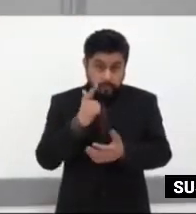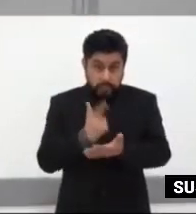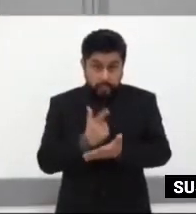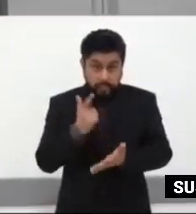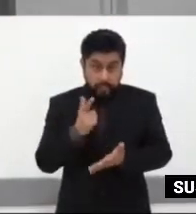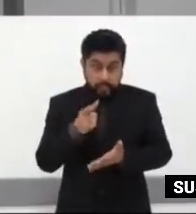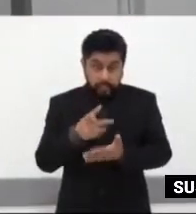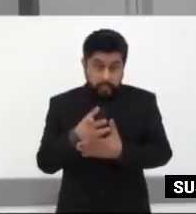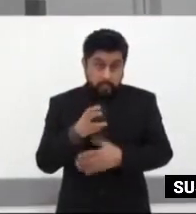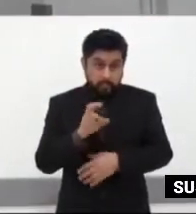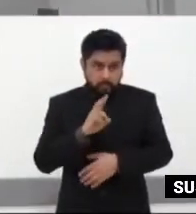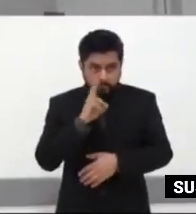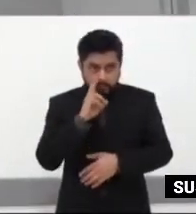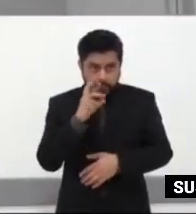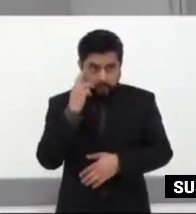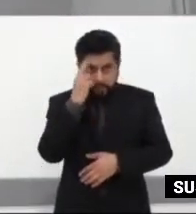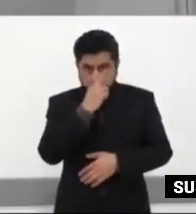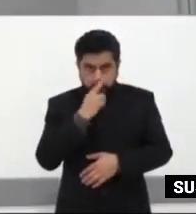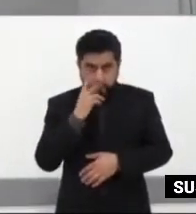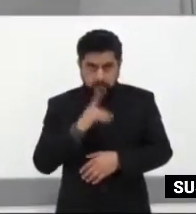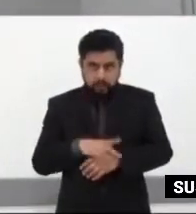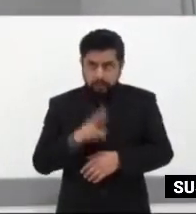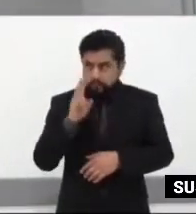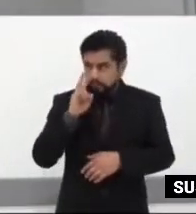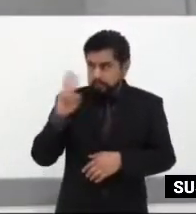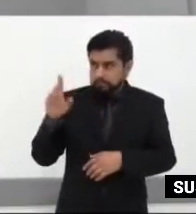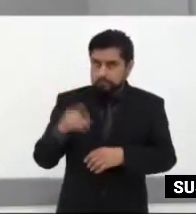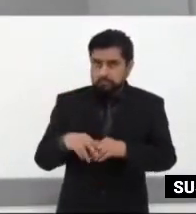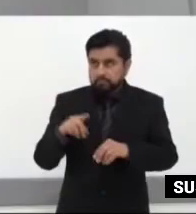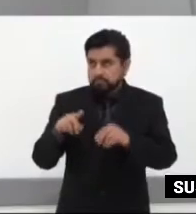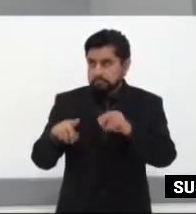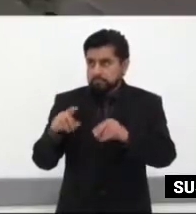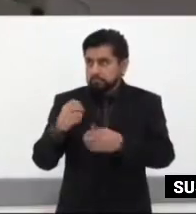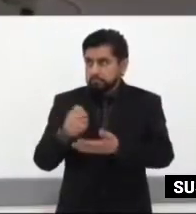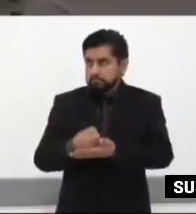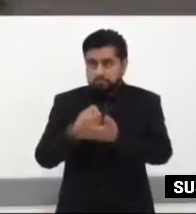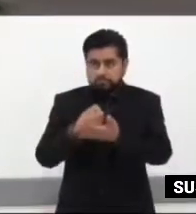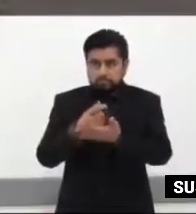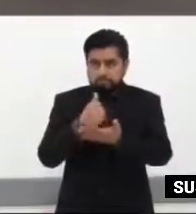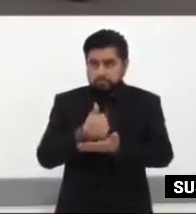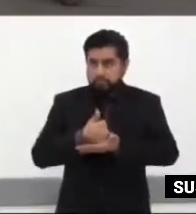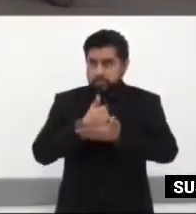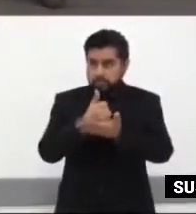terapia intensiva, está el flujo y esta es nuestra terapia intensiva.